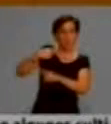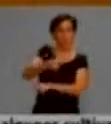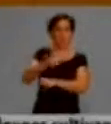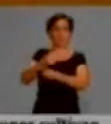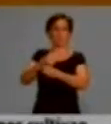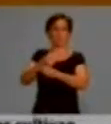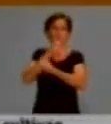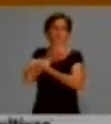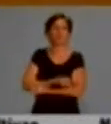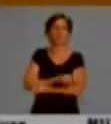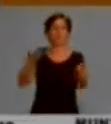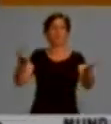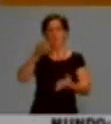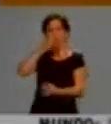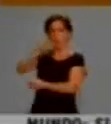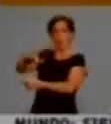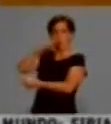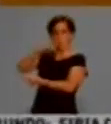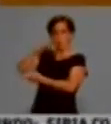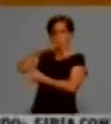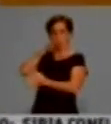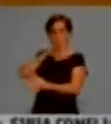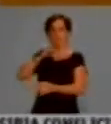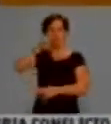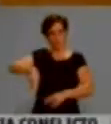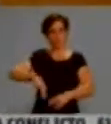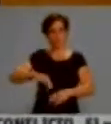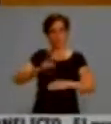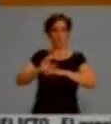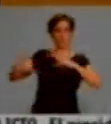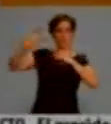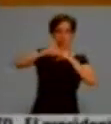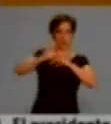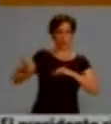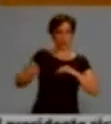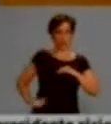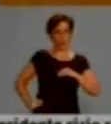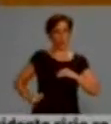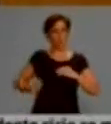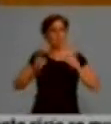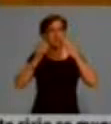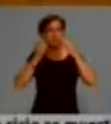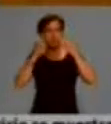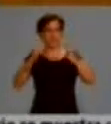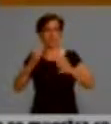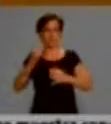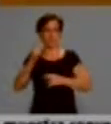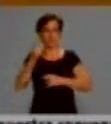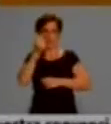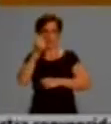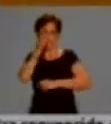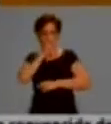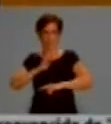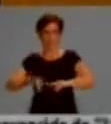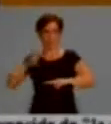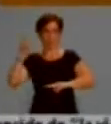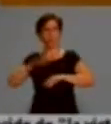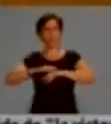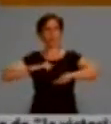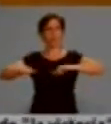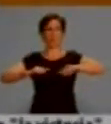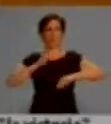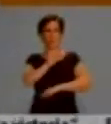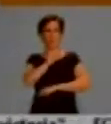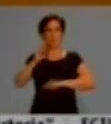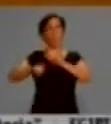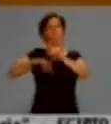las acusaciones de la existencia de sobresueldos en negro para dirigentes del PP y de la